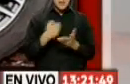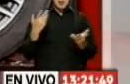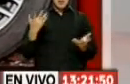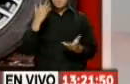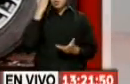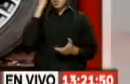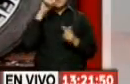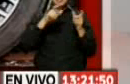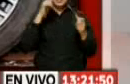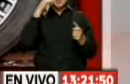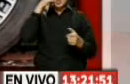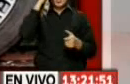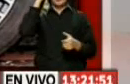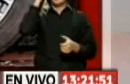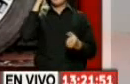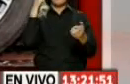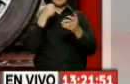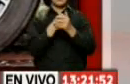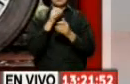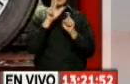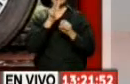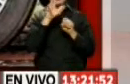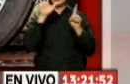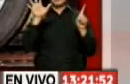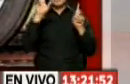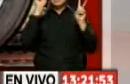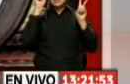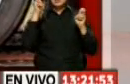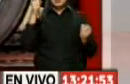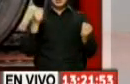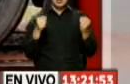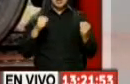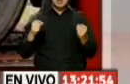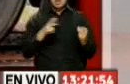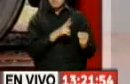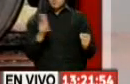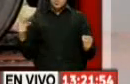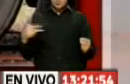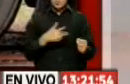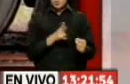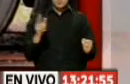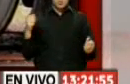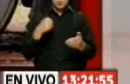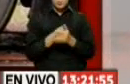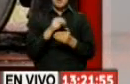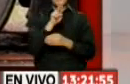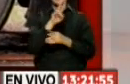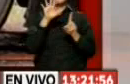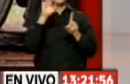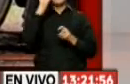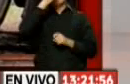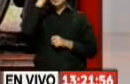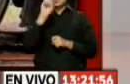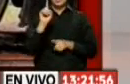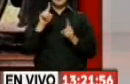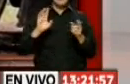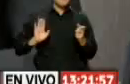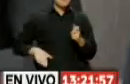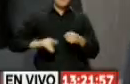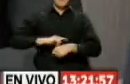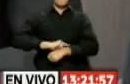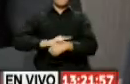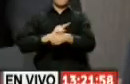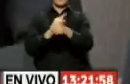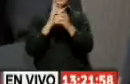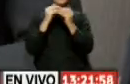por distracciones, el 36% por cambios bruscos de carriles, un 26% por exceso de velocidad.